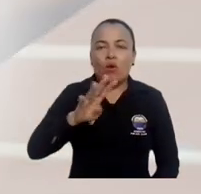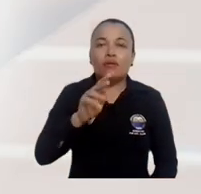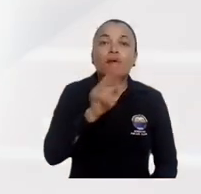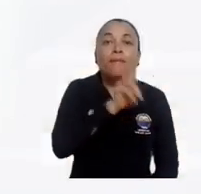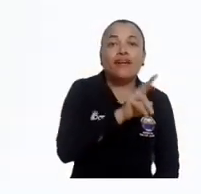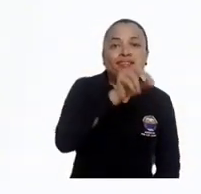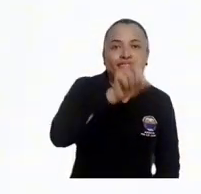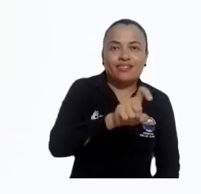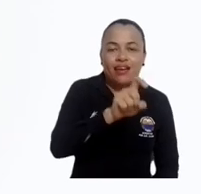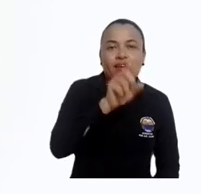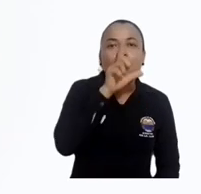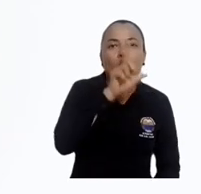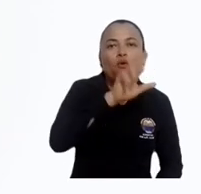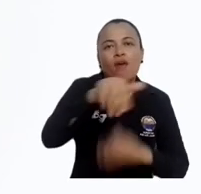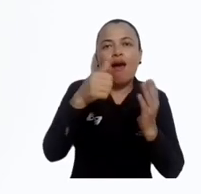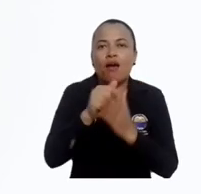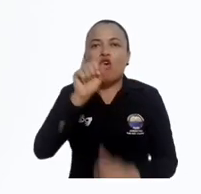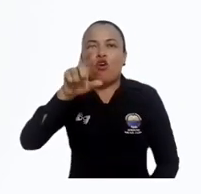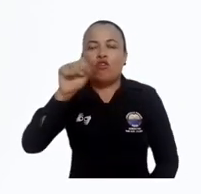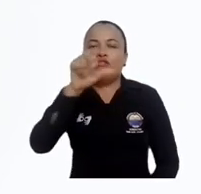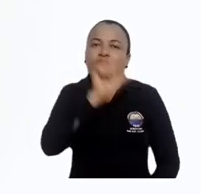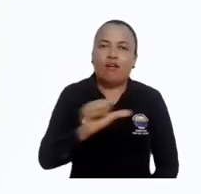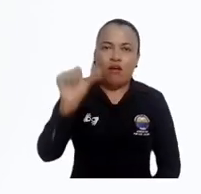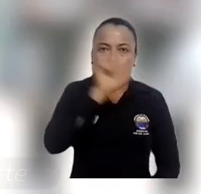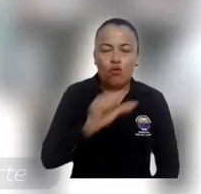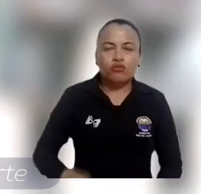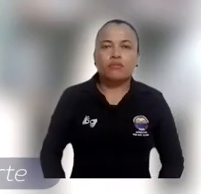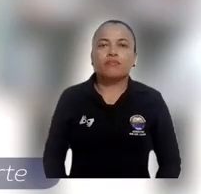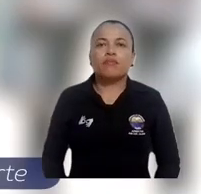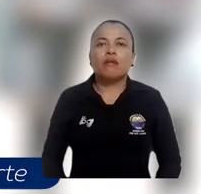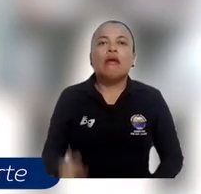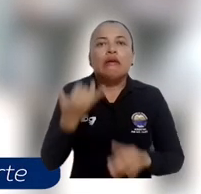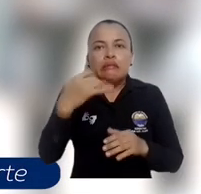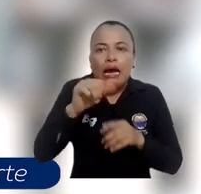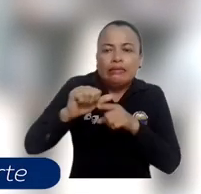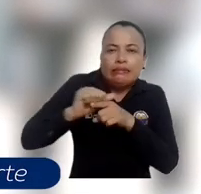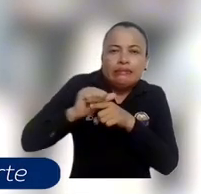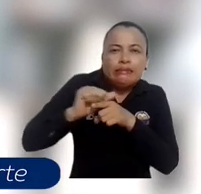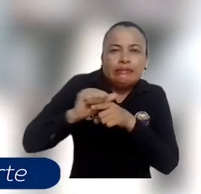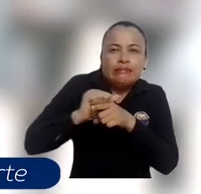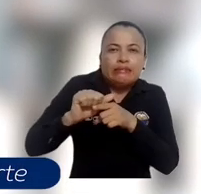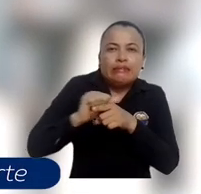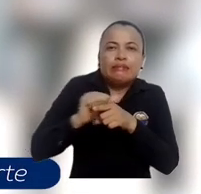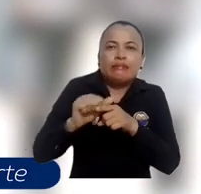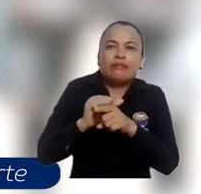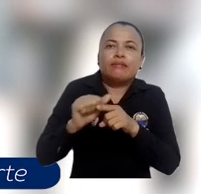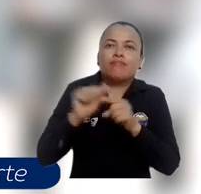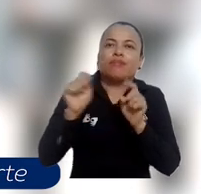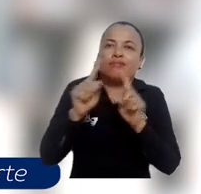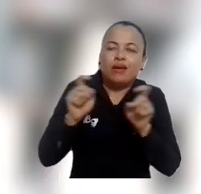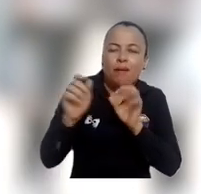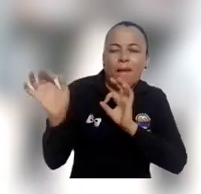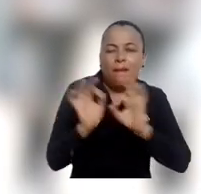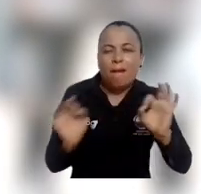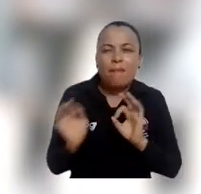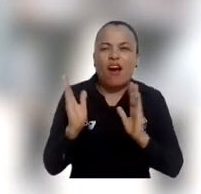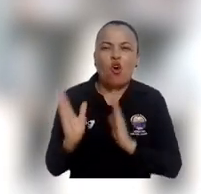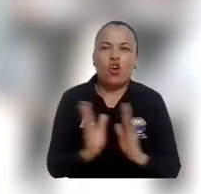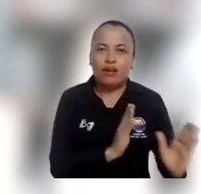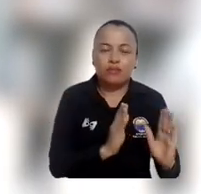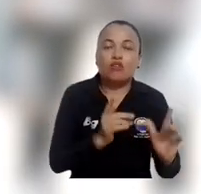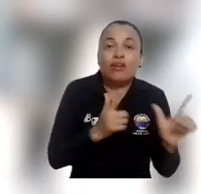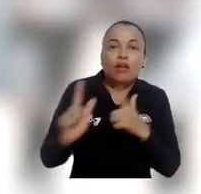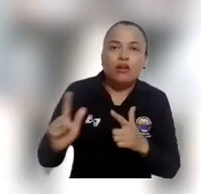al 11 de agosto. Ya estamos en concentración y aquí es donde estamos entrenando, haciendo todo el tema psicológico, preparándonos. Y